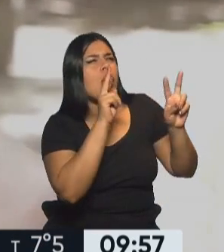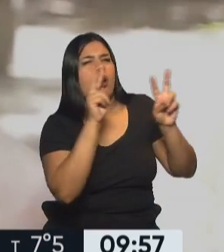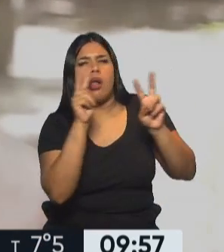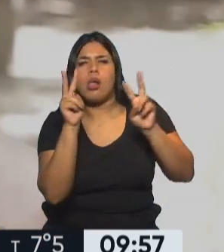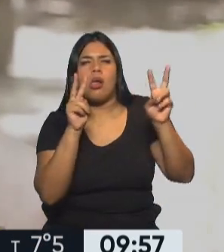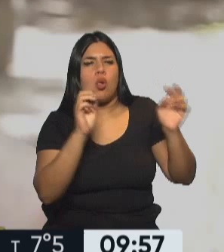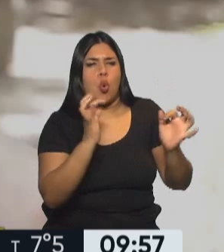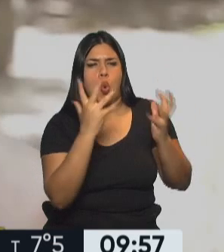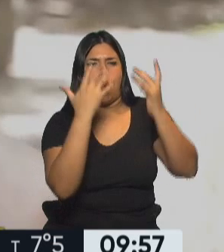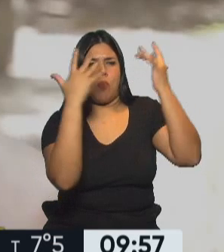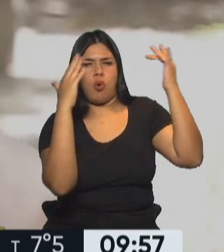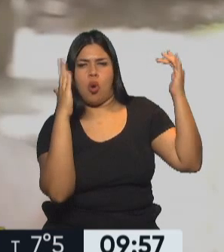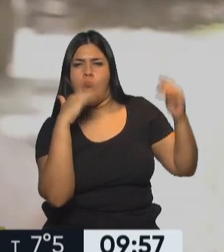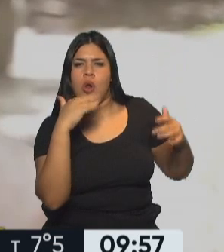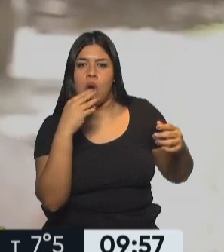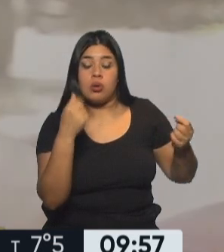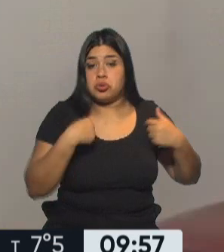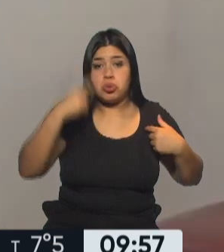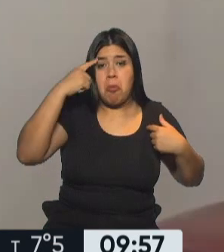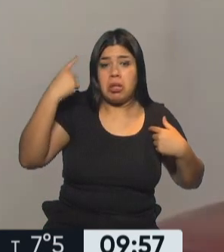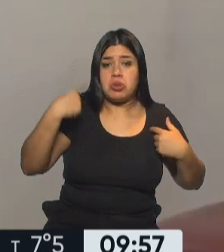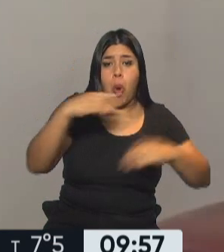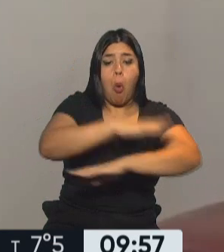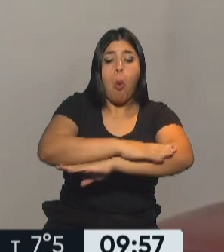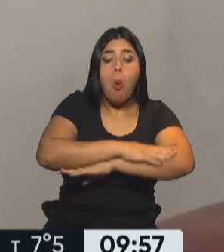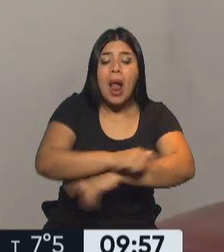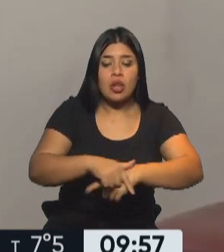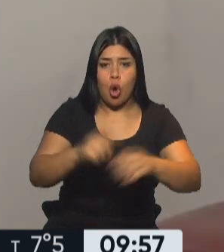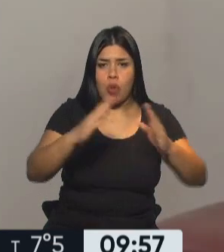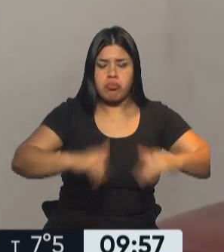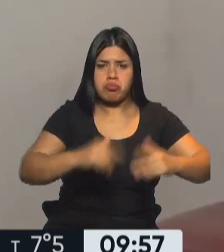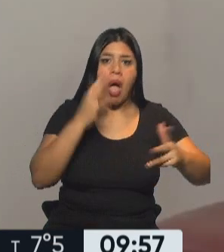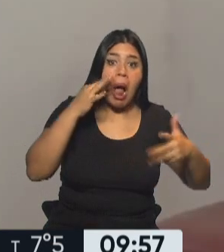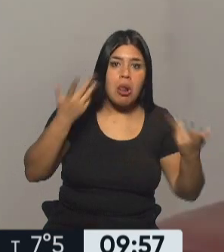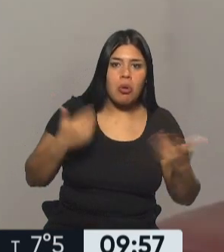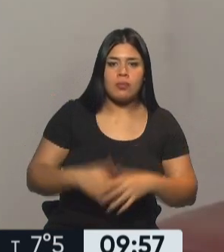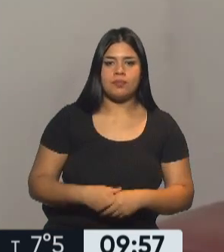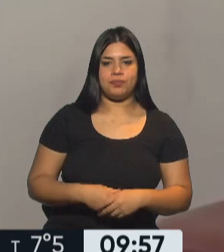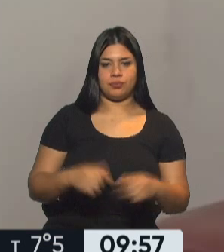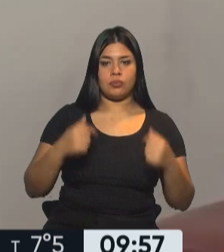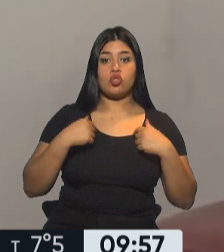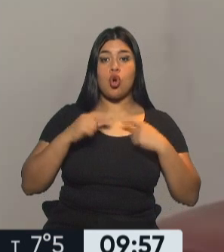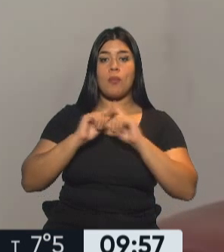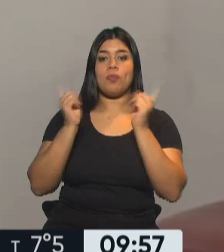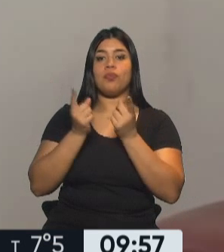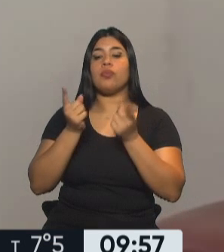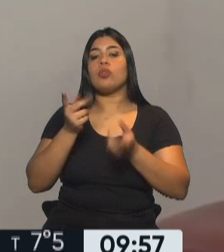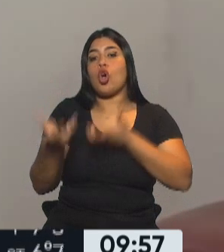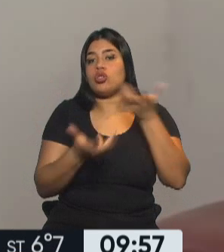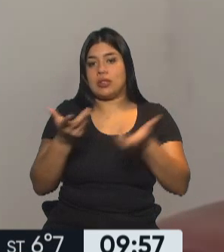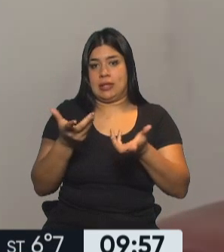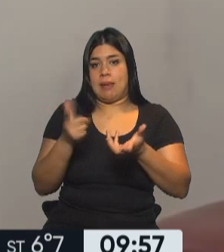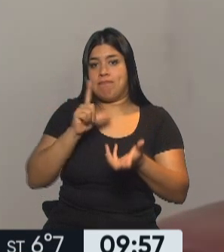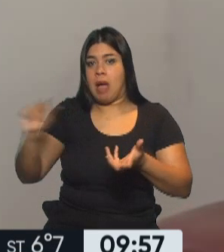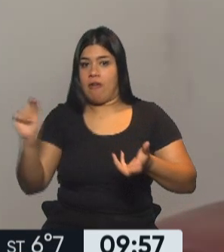y olor y todo, digo, ah, bueno, se cayó un balcón grande. Y salgo, traté de salir por una cocina, por